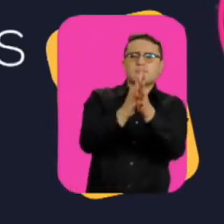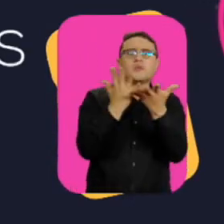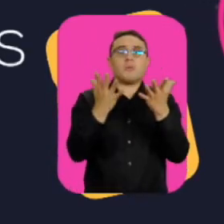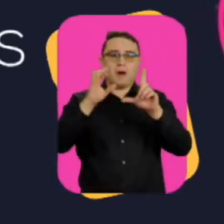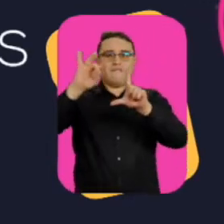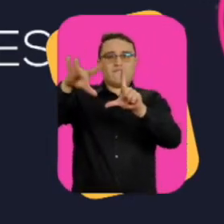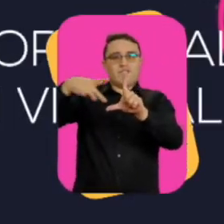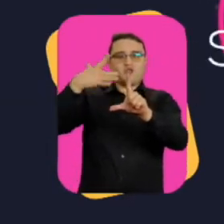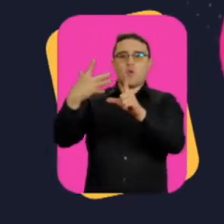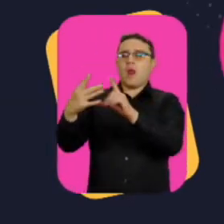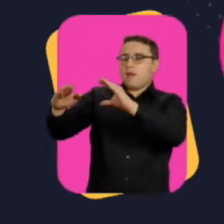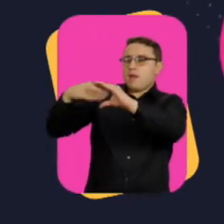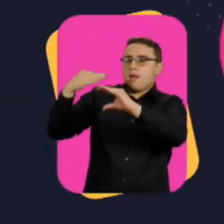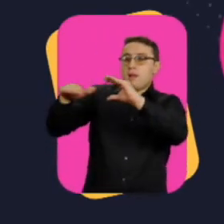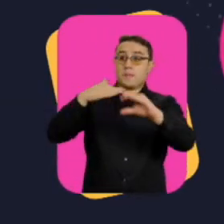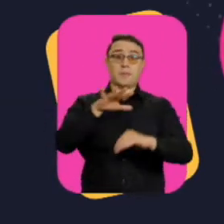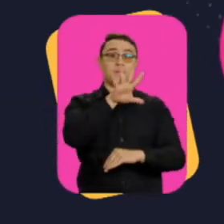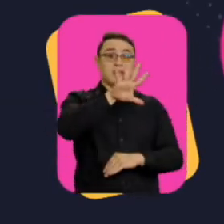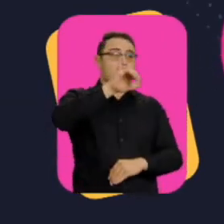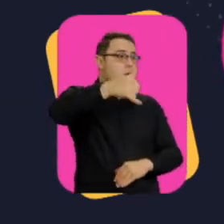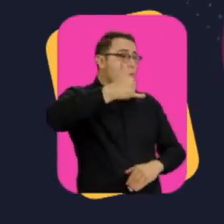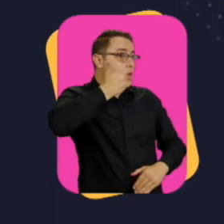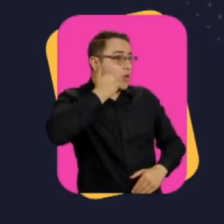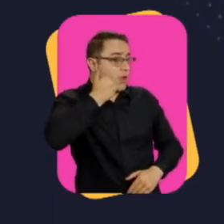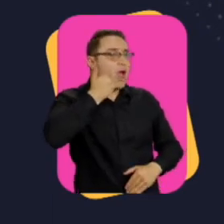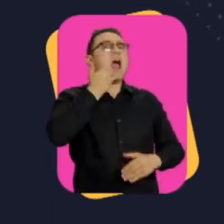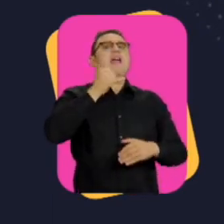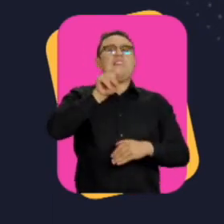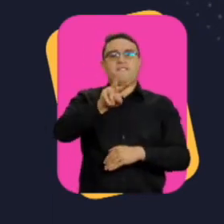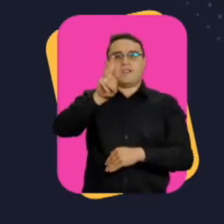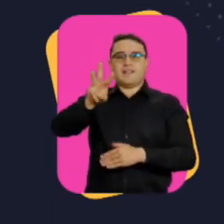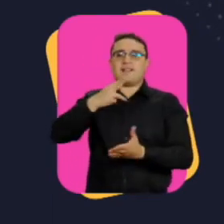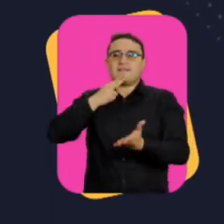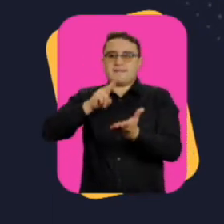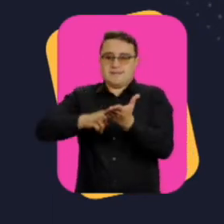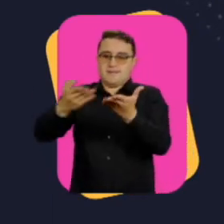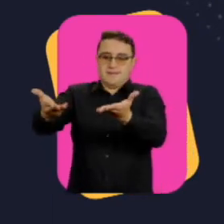de atención virtual, 5 por teléfono y 23 por escrito.